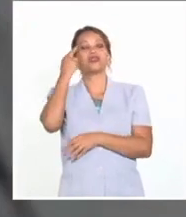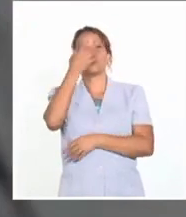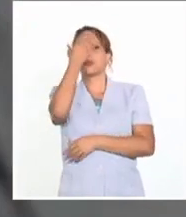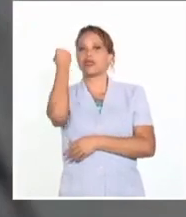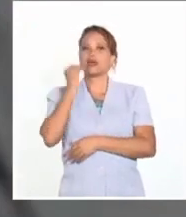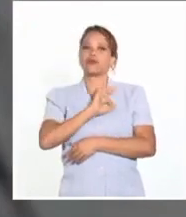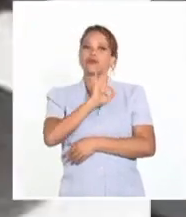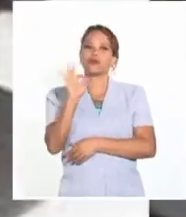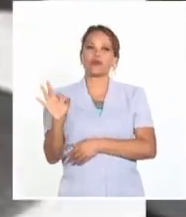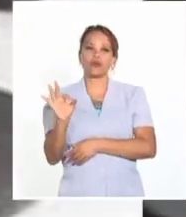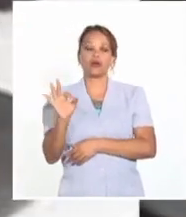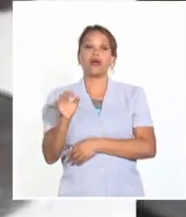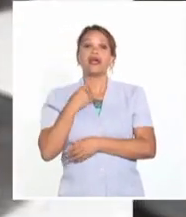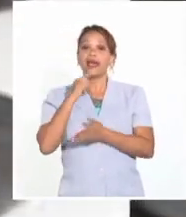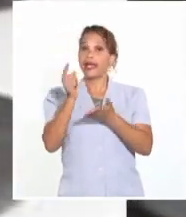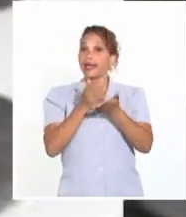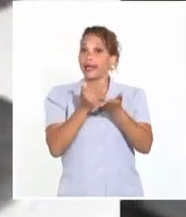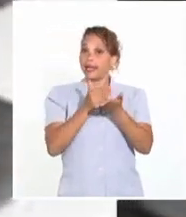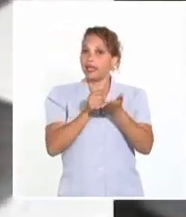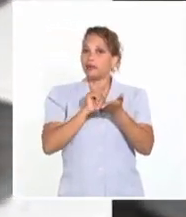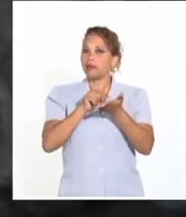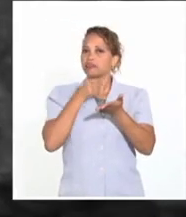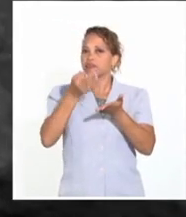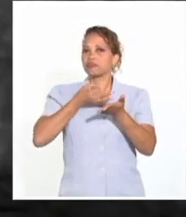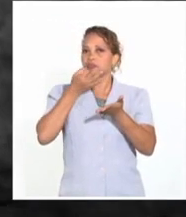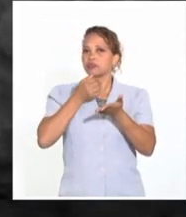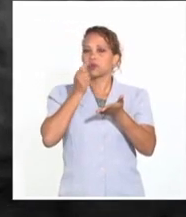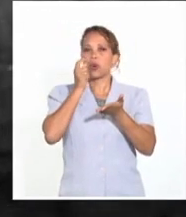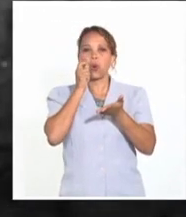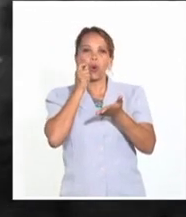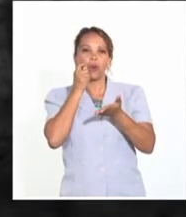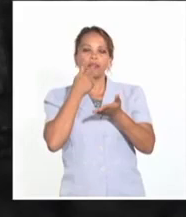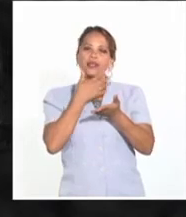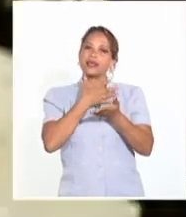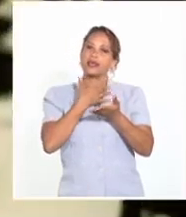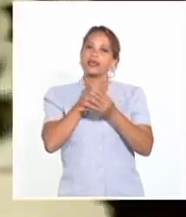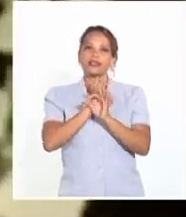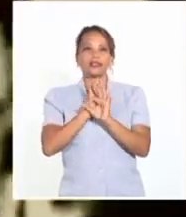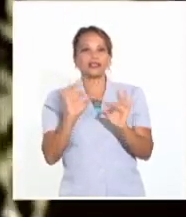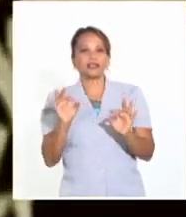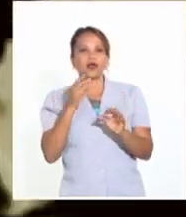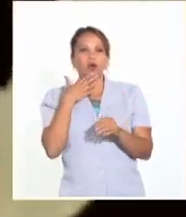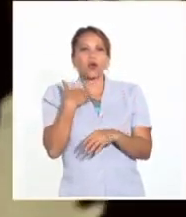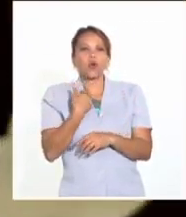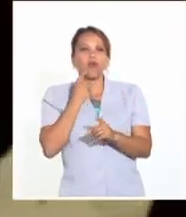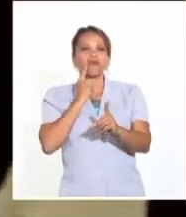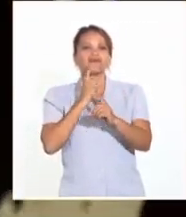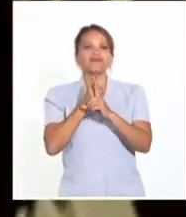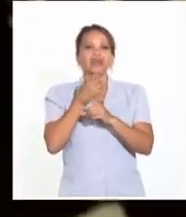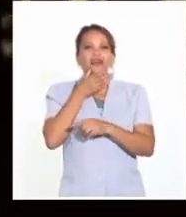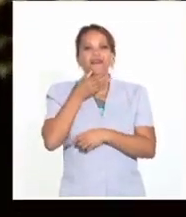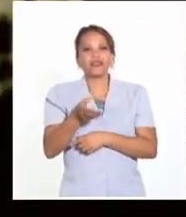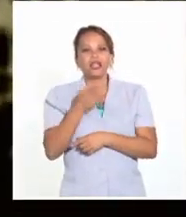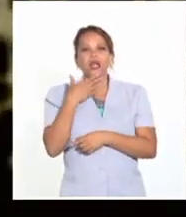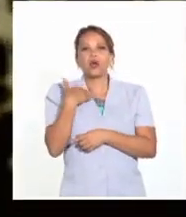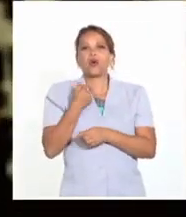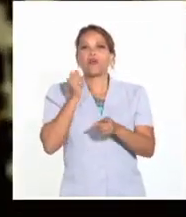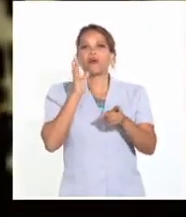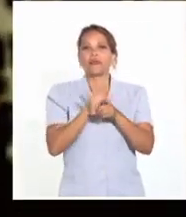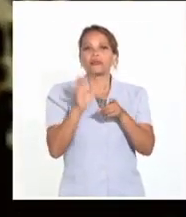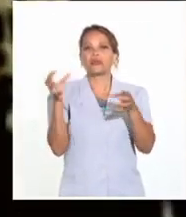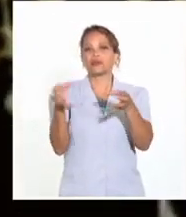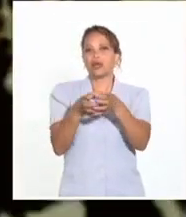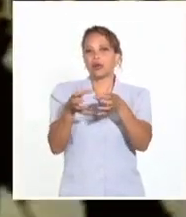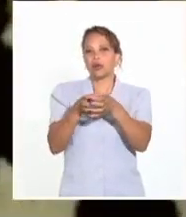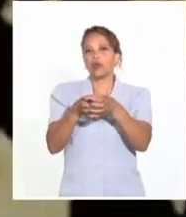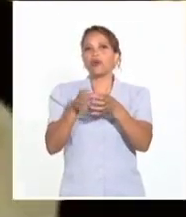en ese libro habla del hombre sensible que era como conocieron a Fidel cómo se vincularon al movimiento y la voluntad de